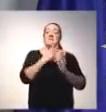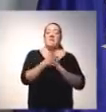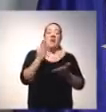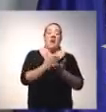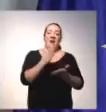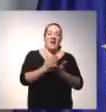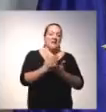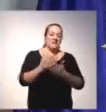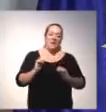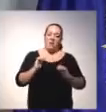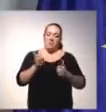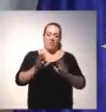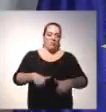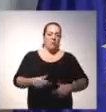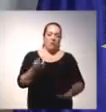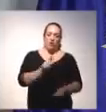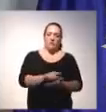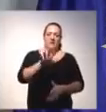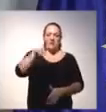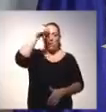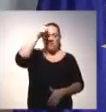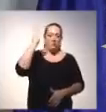5 municipios que se veían hasta ahora afectados.